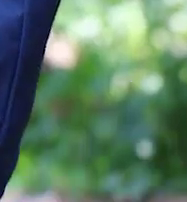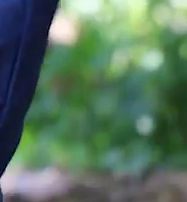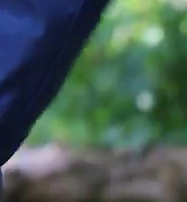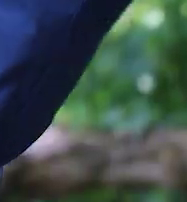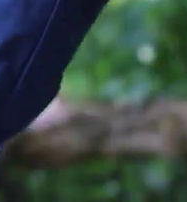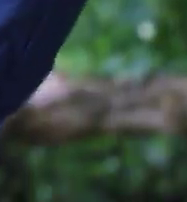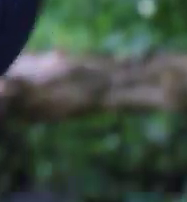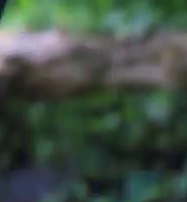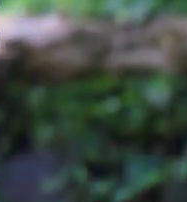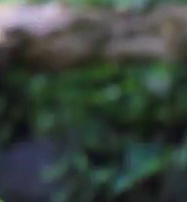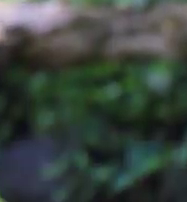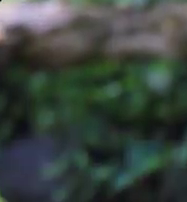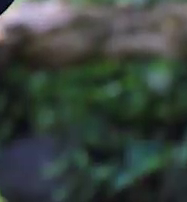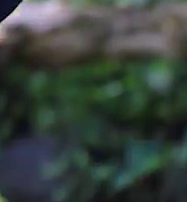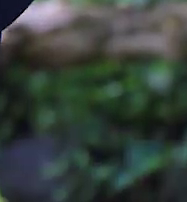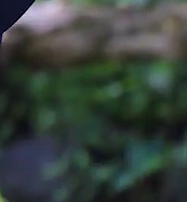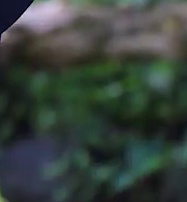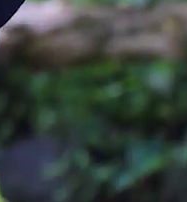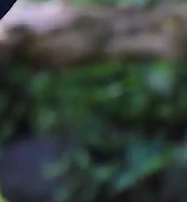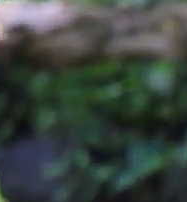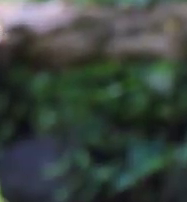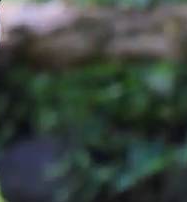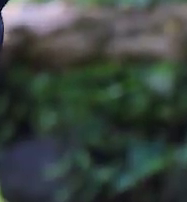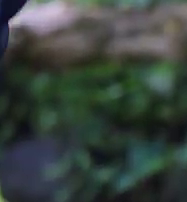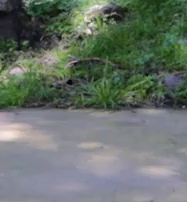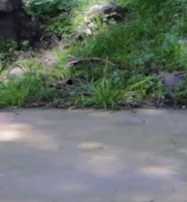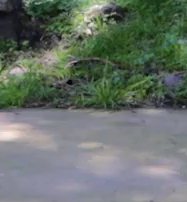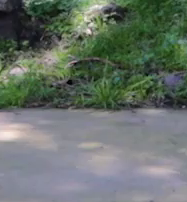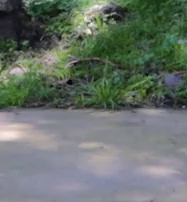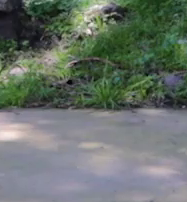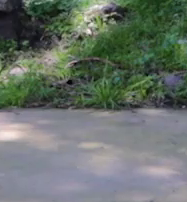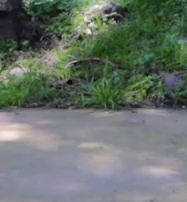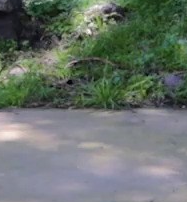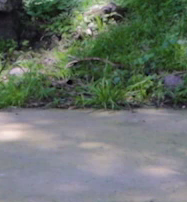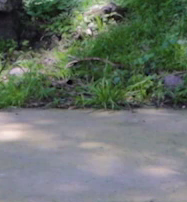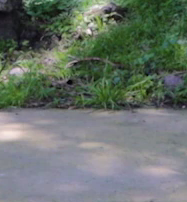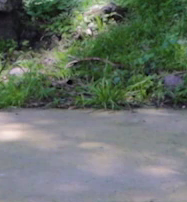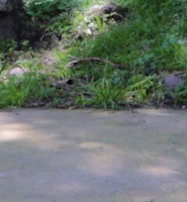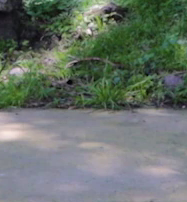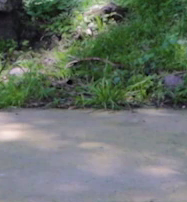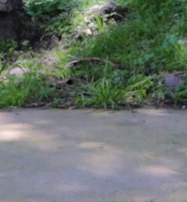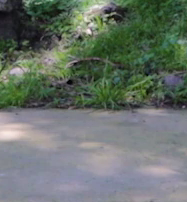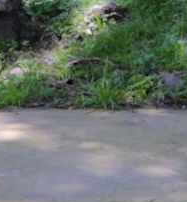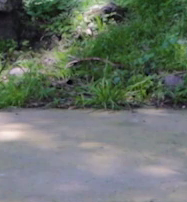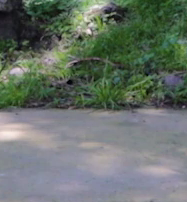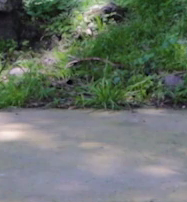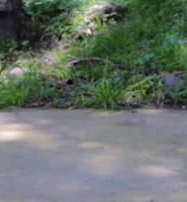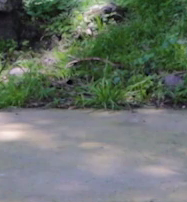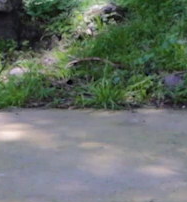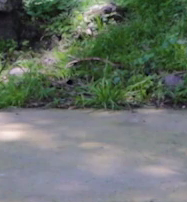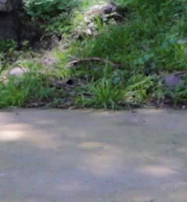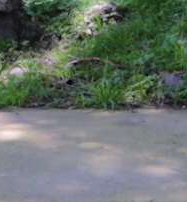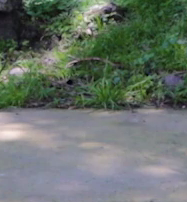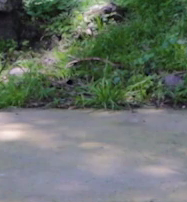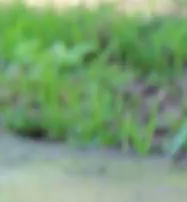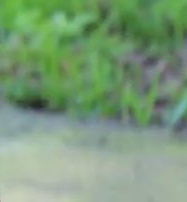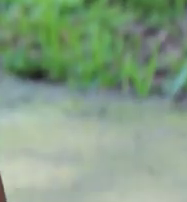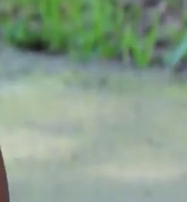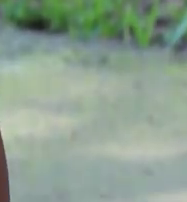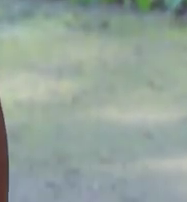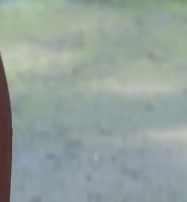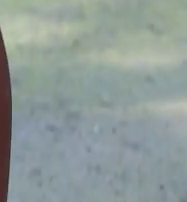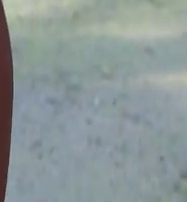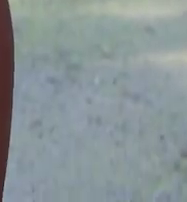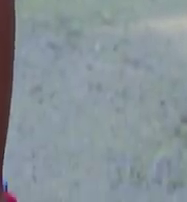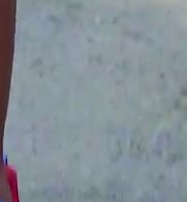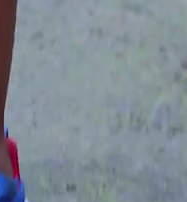Bien. Muy bien. Claro que sí. Bien, descansamos, Yair.